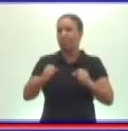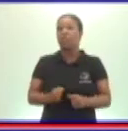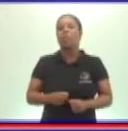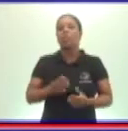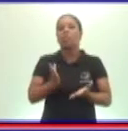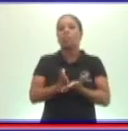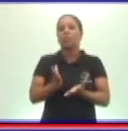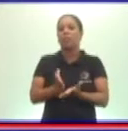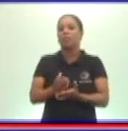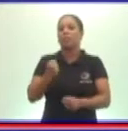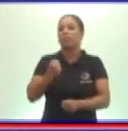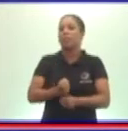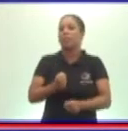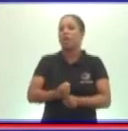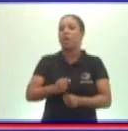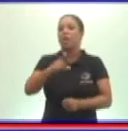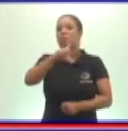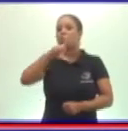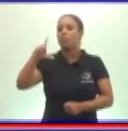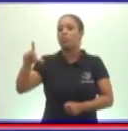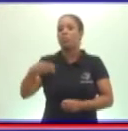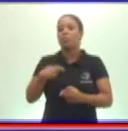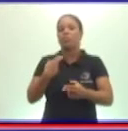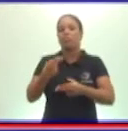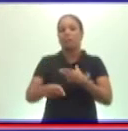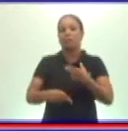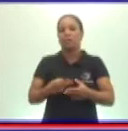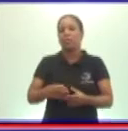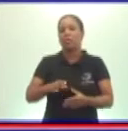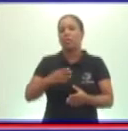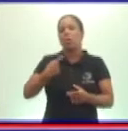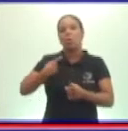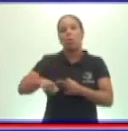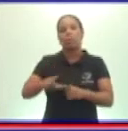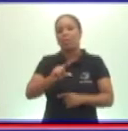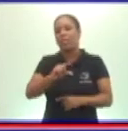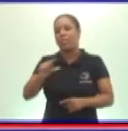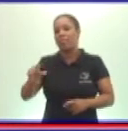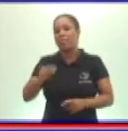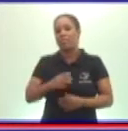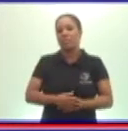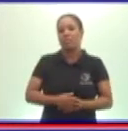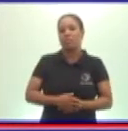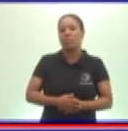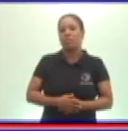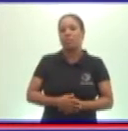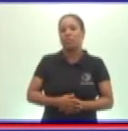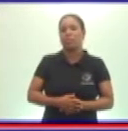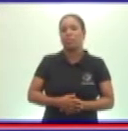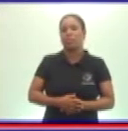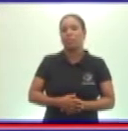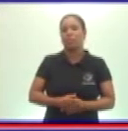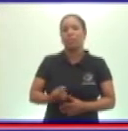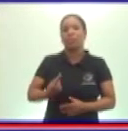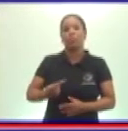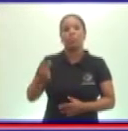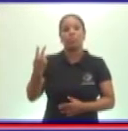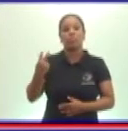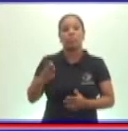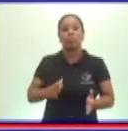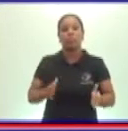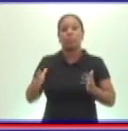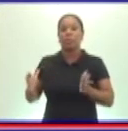conceptos para, en definitiva, elaborar determinadas definiciones. Un segundo elemento tiene que ver con el estudio